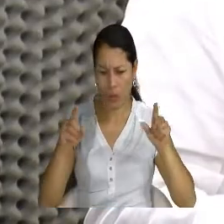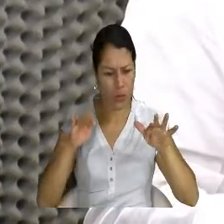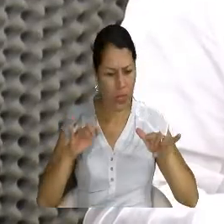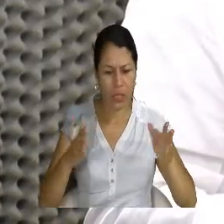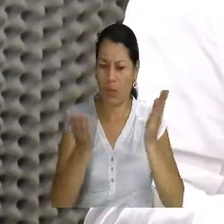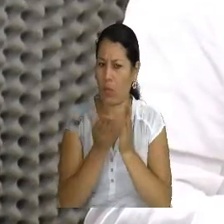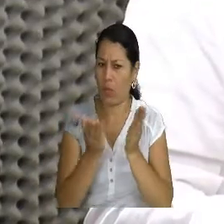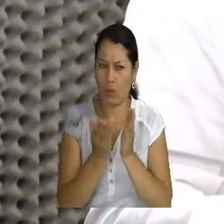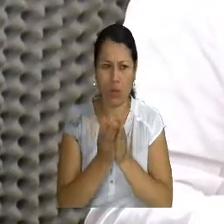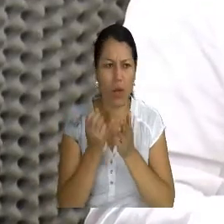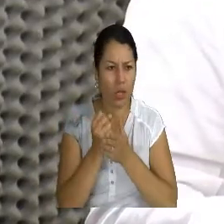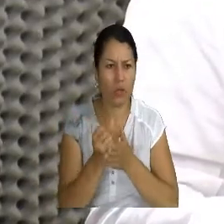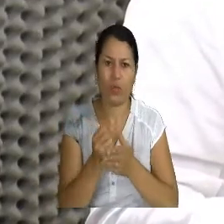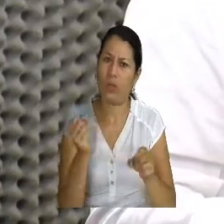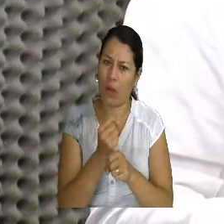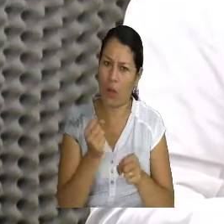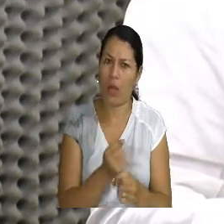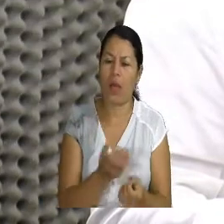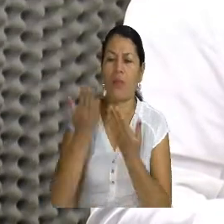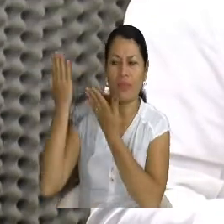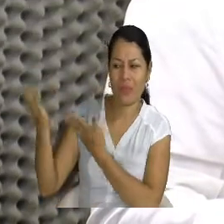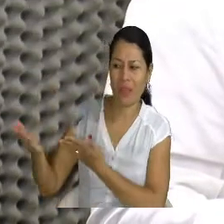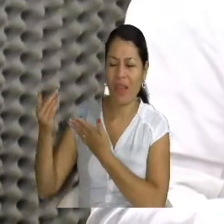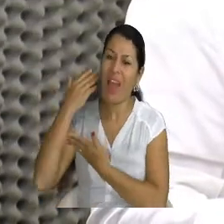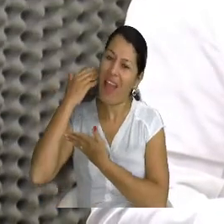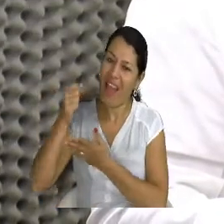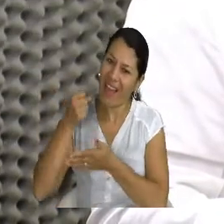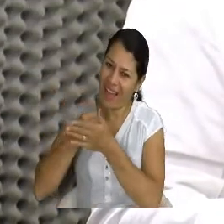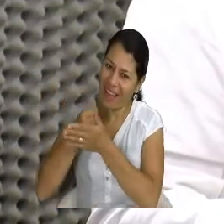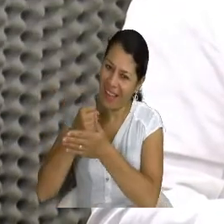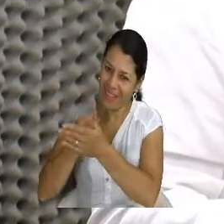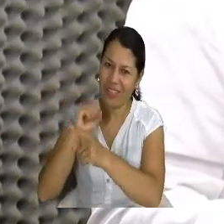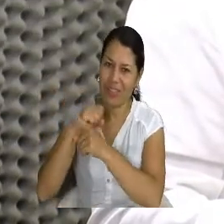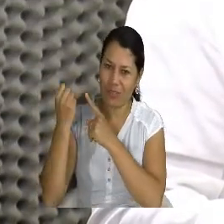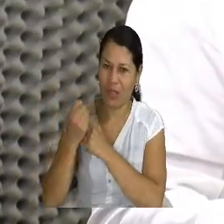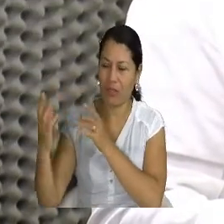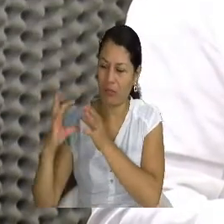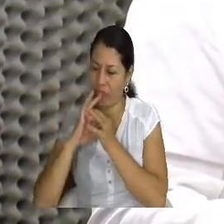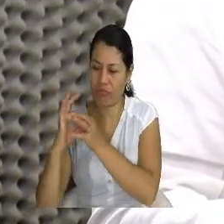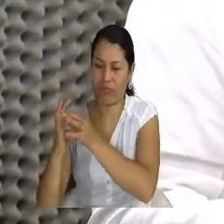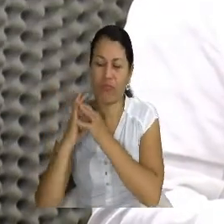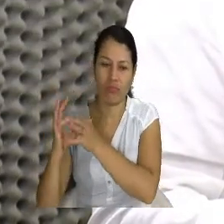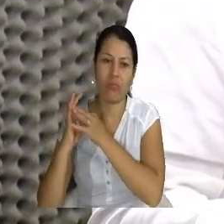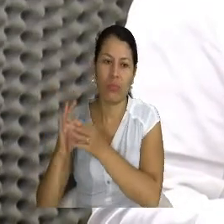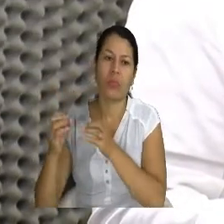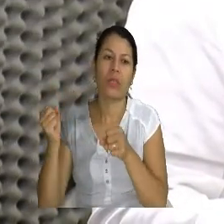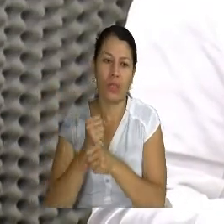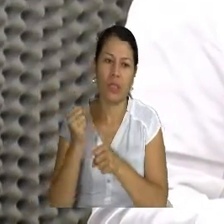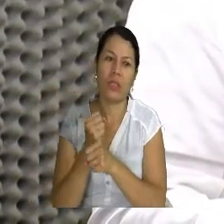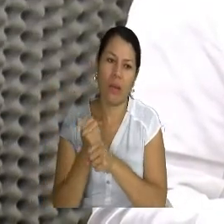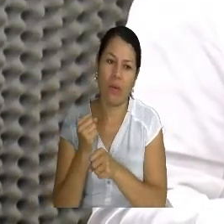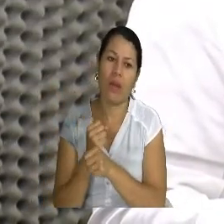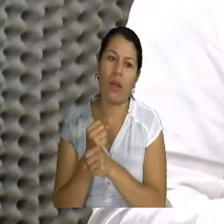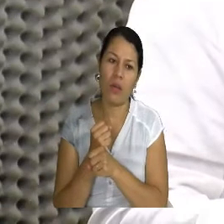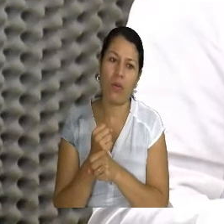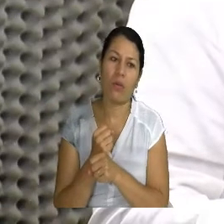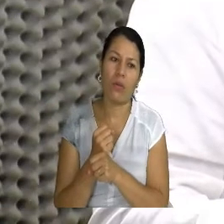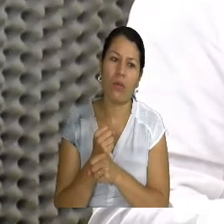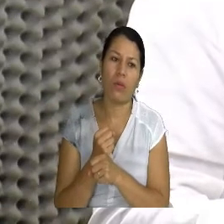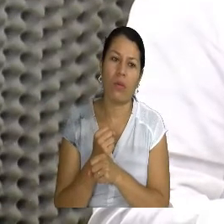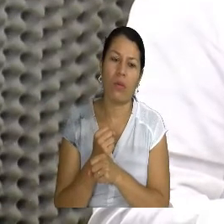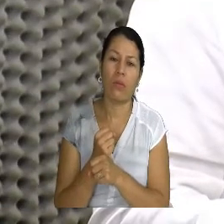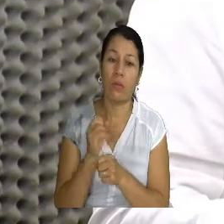gestora social también, estamos trabajando en llave ahí, como se dice, para que esta actividad, sobre todo lo que